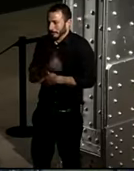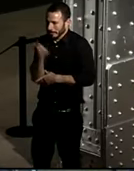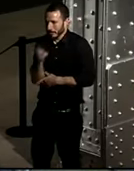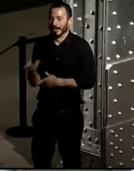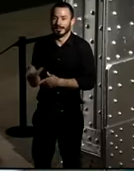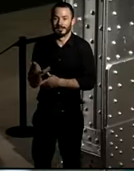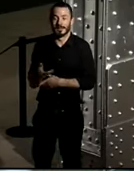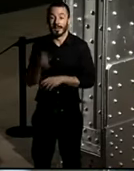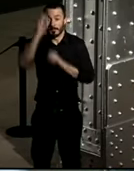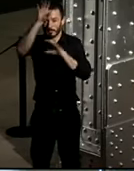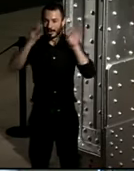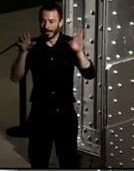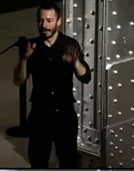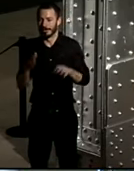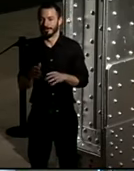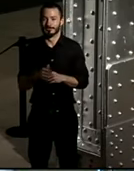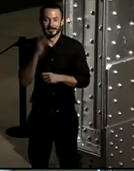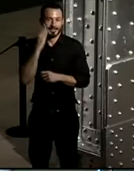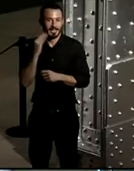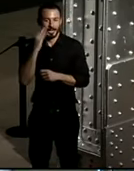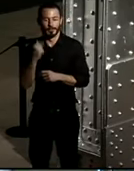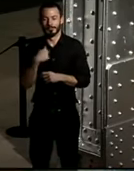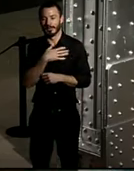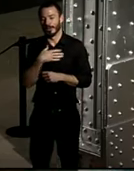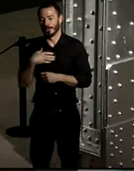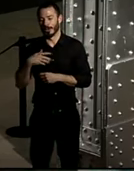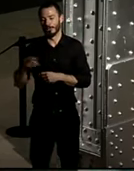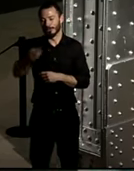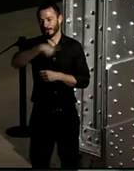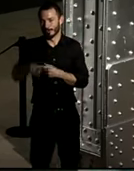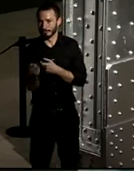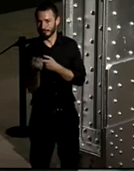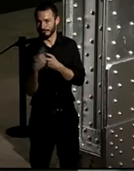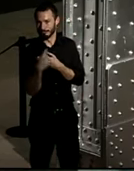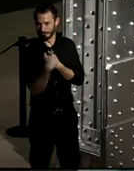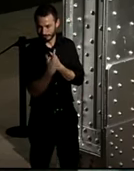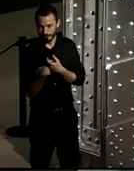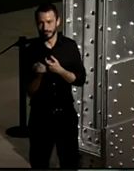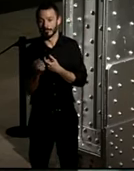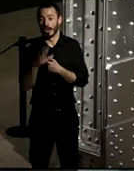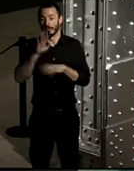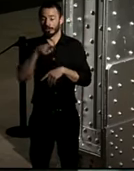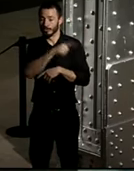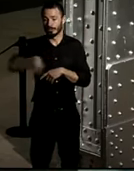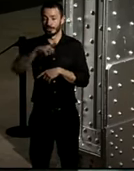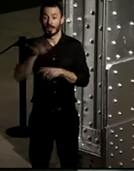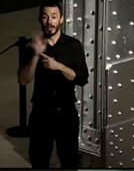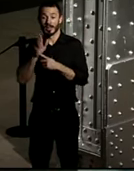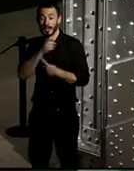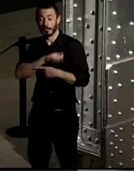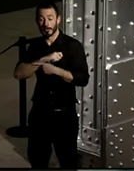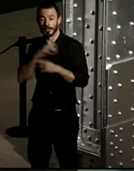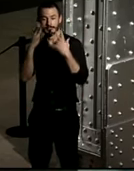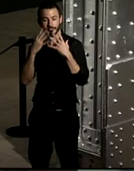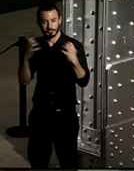Martianos. Queridos martianos, queremos veros en acción, que al fin y al cabo sois los actuales y futuros espectadores del cine español. Es el momento